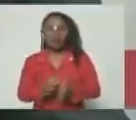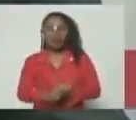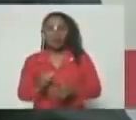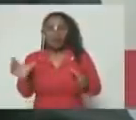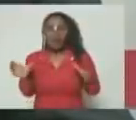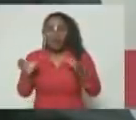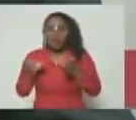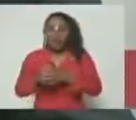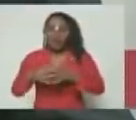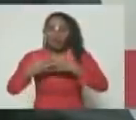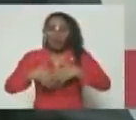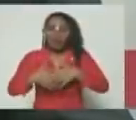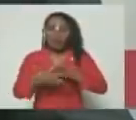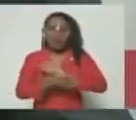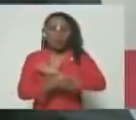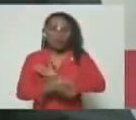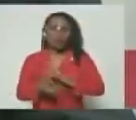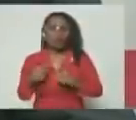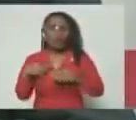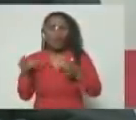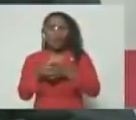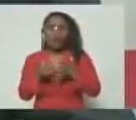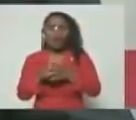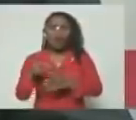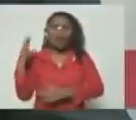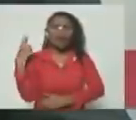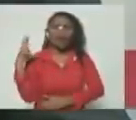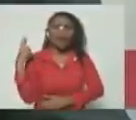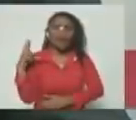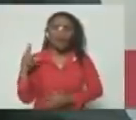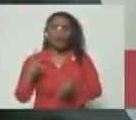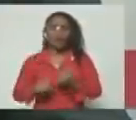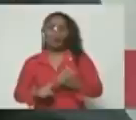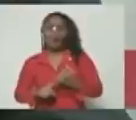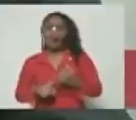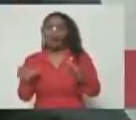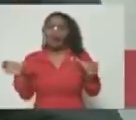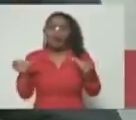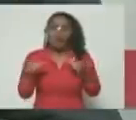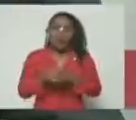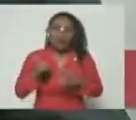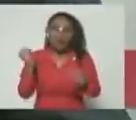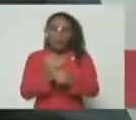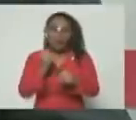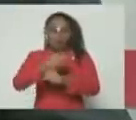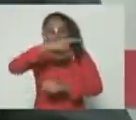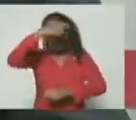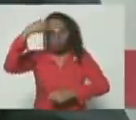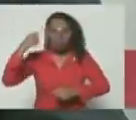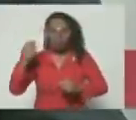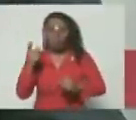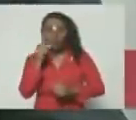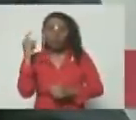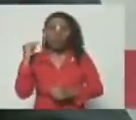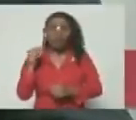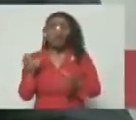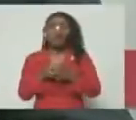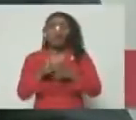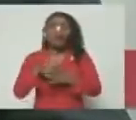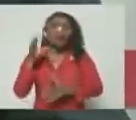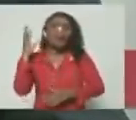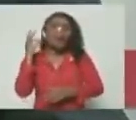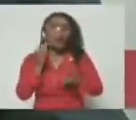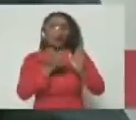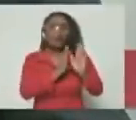los empresarios, nos reunimos con sectores religiosos, nos reunimos con las trabajadoras y los trabajadores, nos reunimos con el sector de mujeres